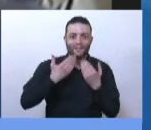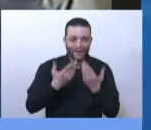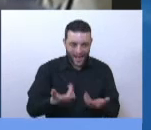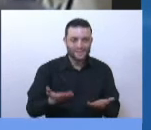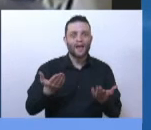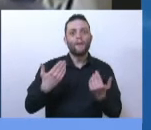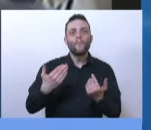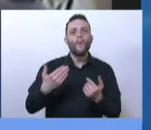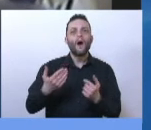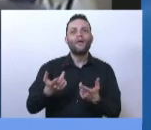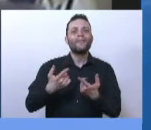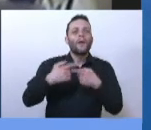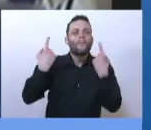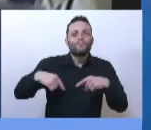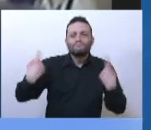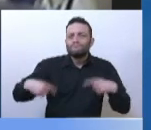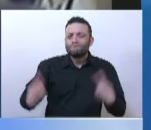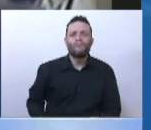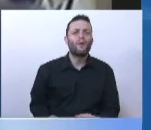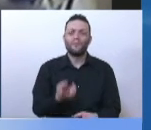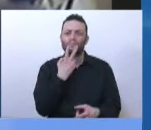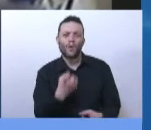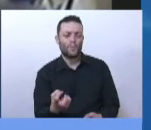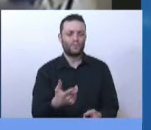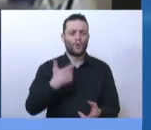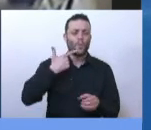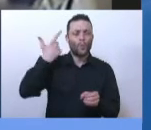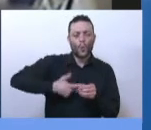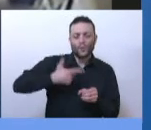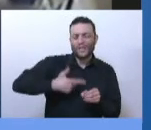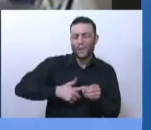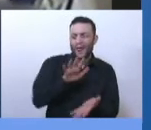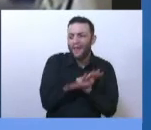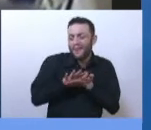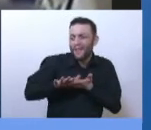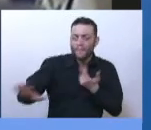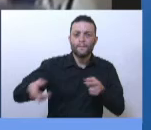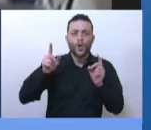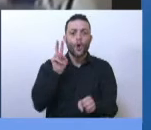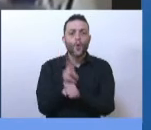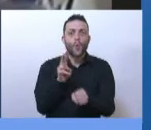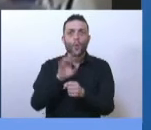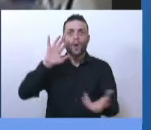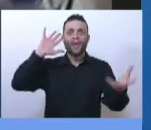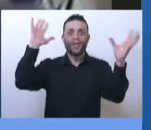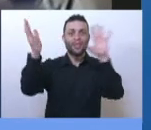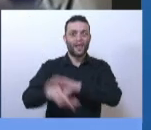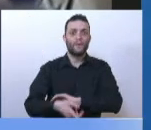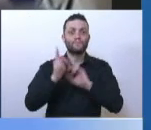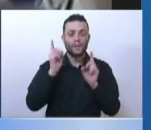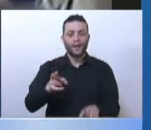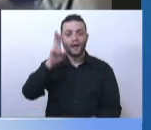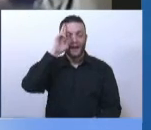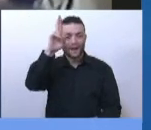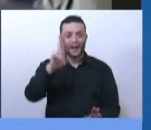energética hacia el uso de combustibles más limpios, preservando el medio ambiente y en cumplimiento de los